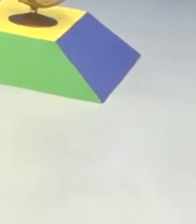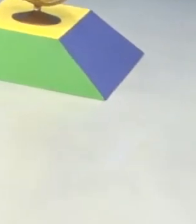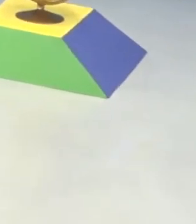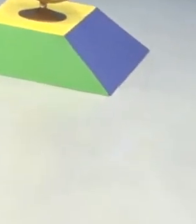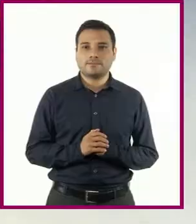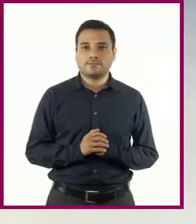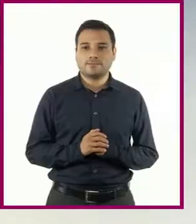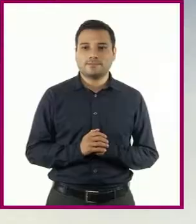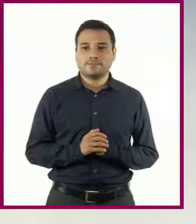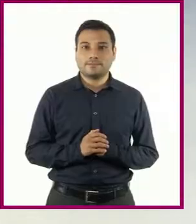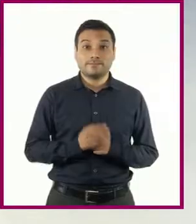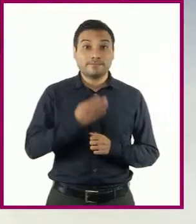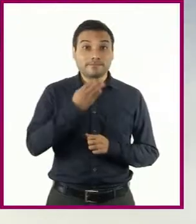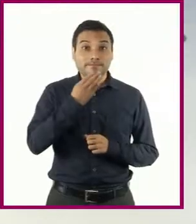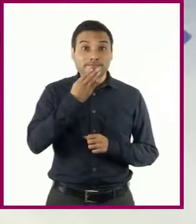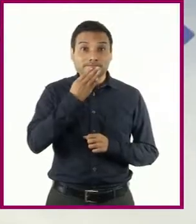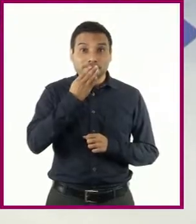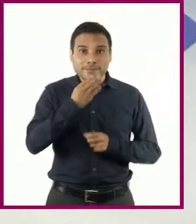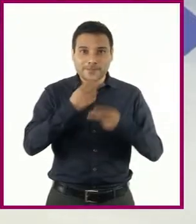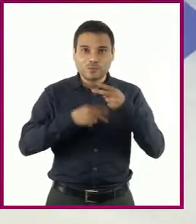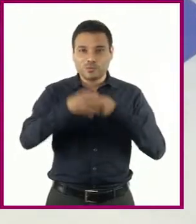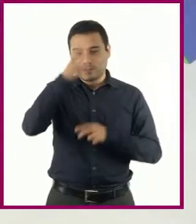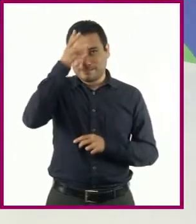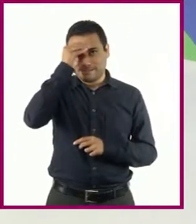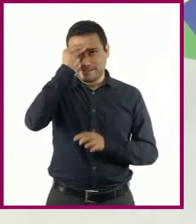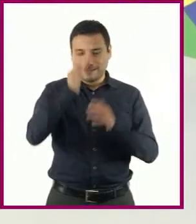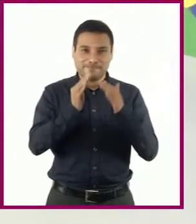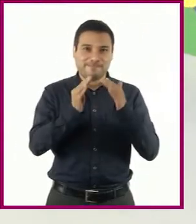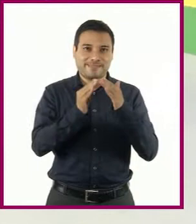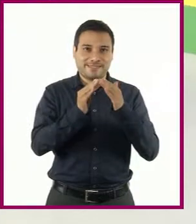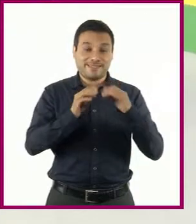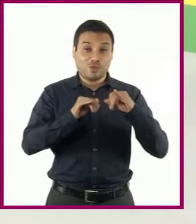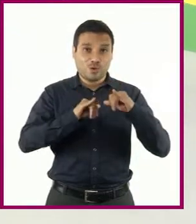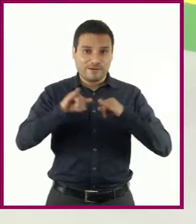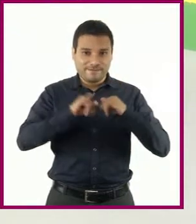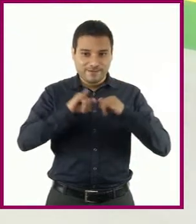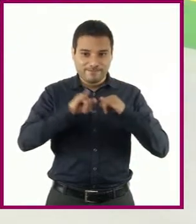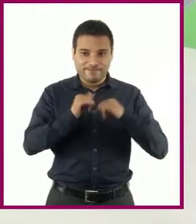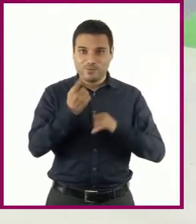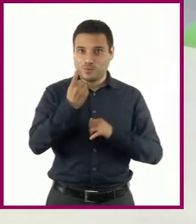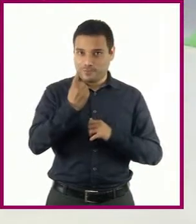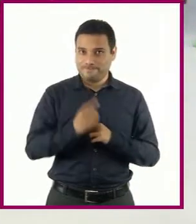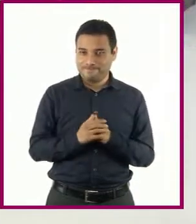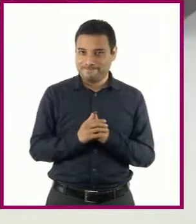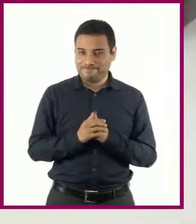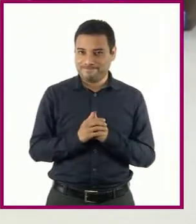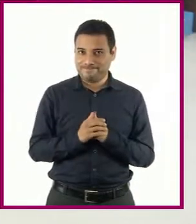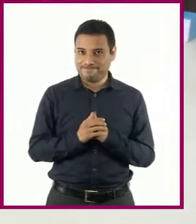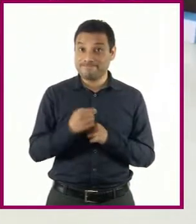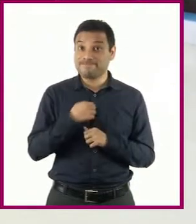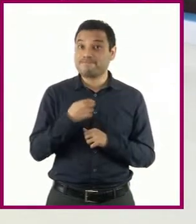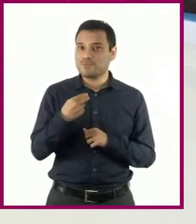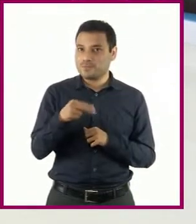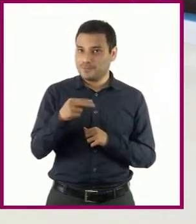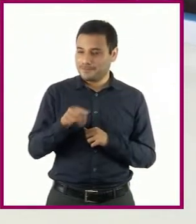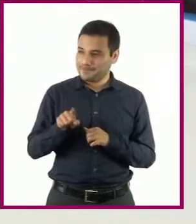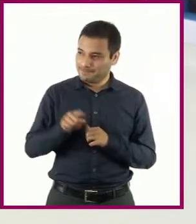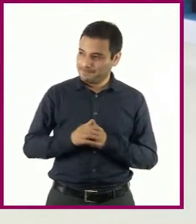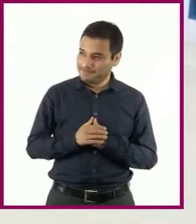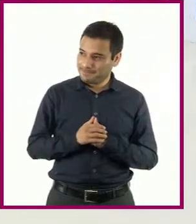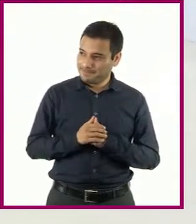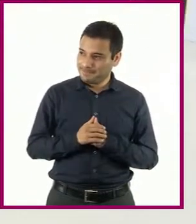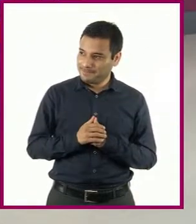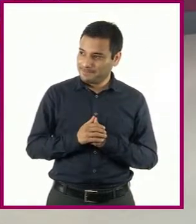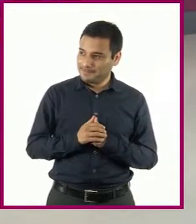bienvenidas y bienvenidos a esta sesión de Aprende en Casa de la asignatura Geografía de primer grado de secundaria. Mi nombre es Ana Verónica